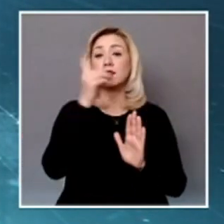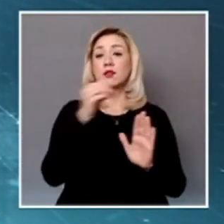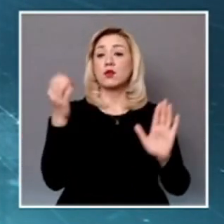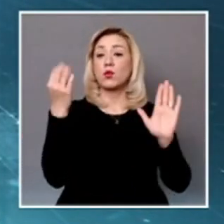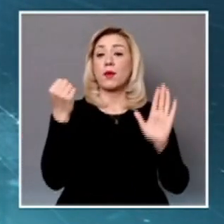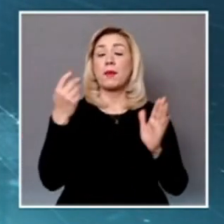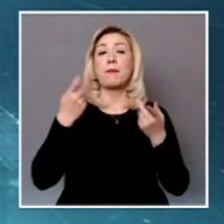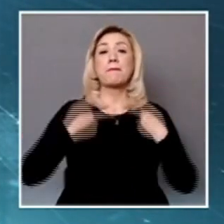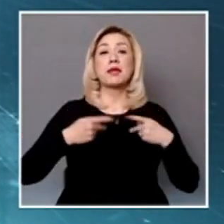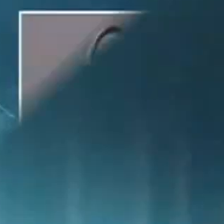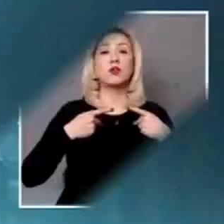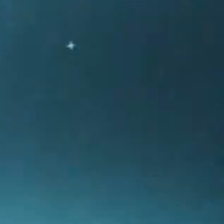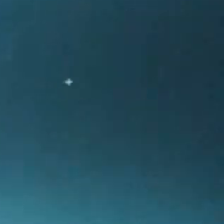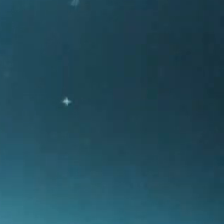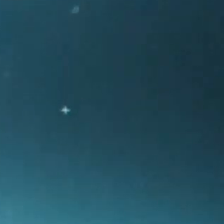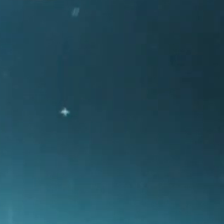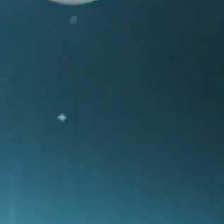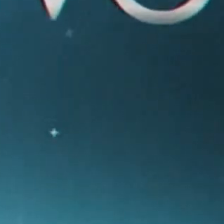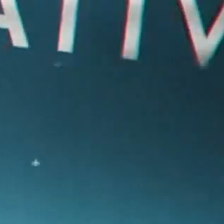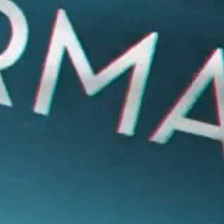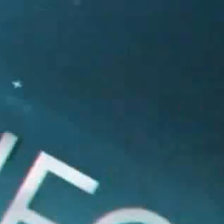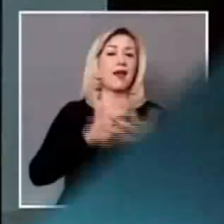Amnistía.